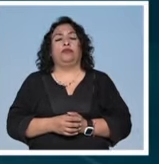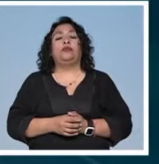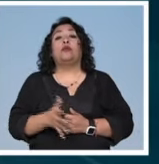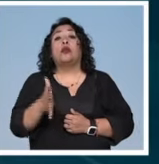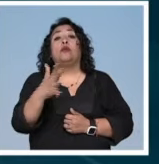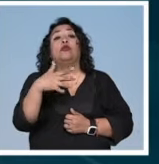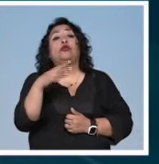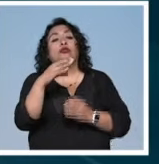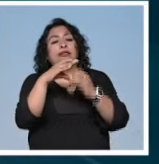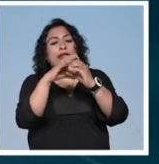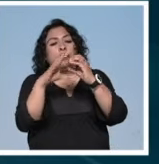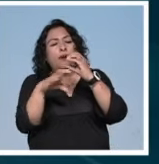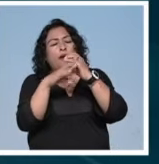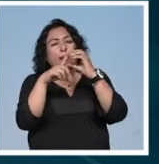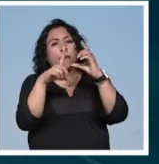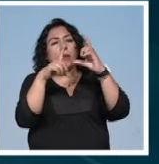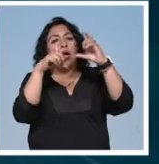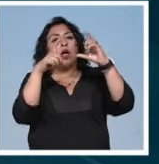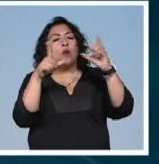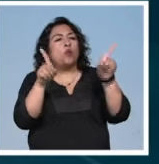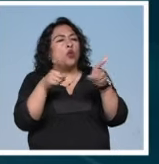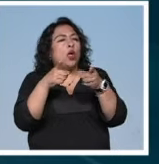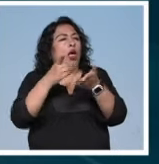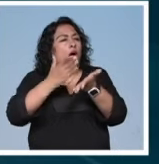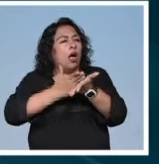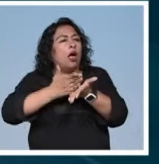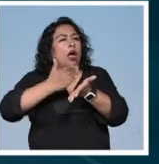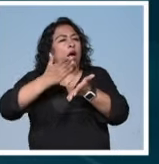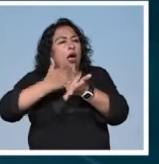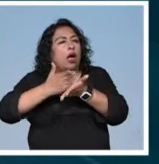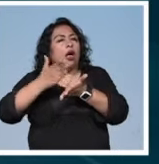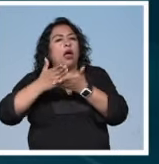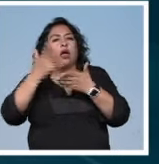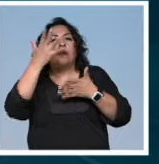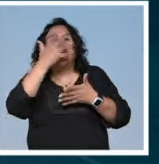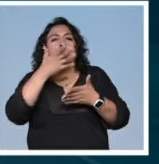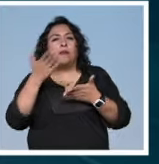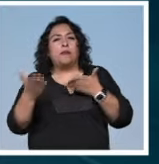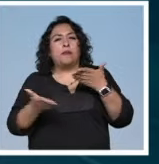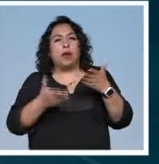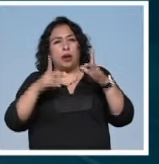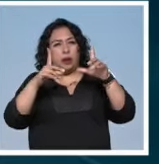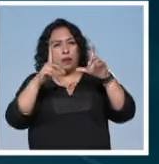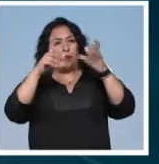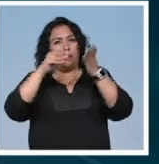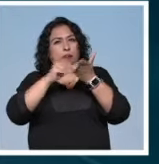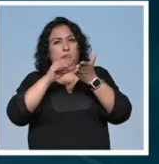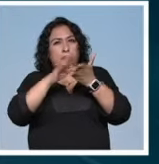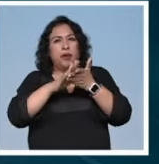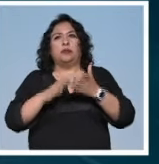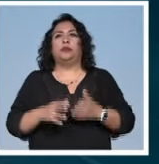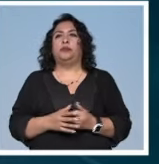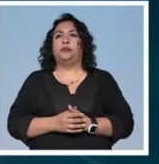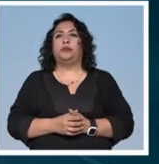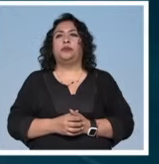Buscan la lente que logre capturar el ritmo, la cadencia y la belleza del baile.